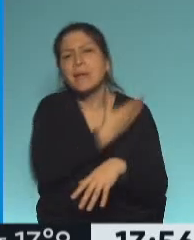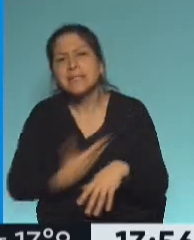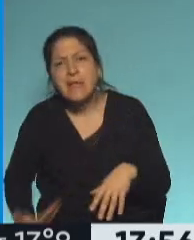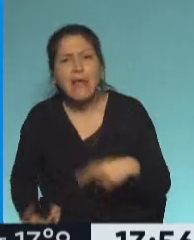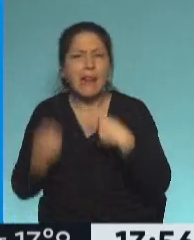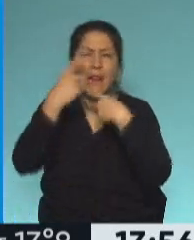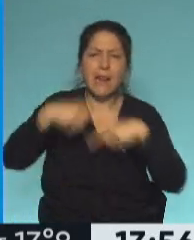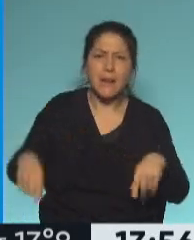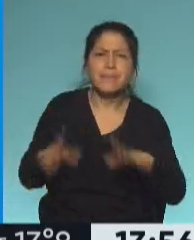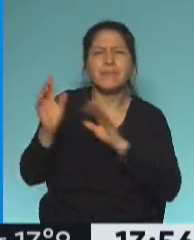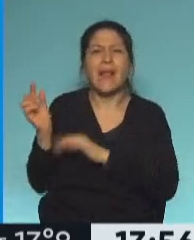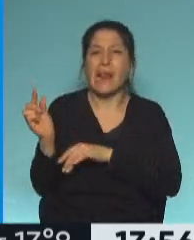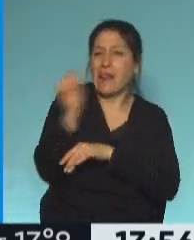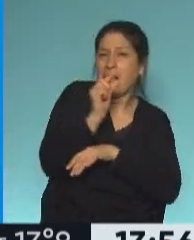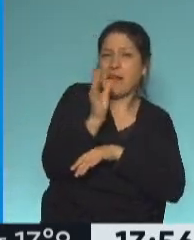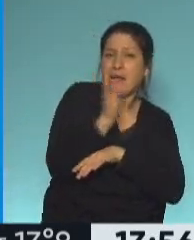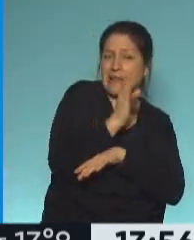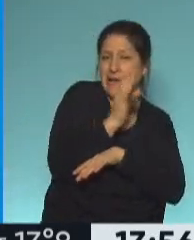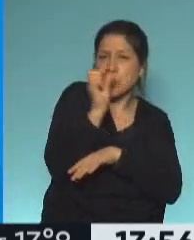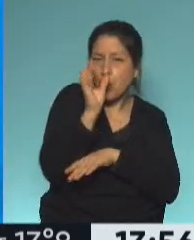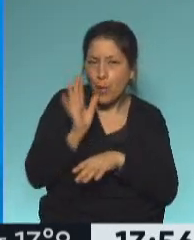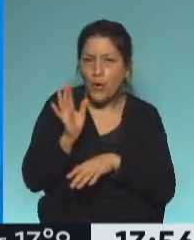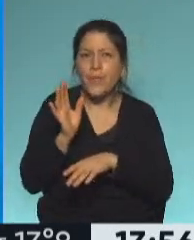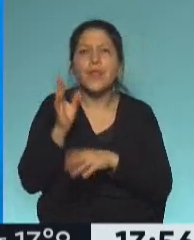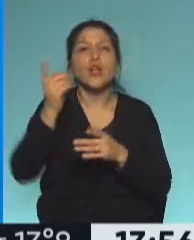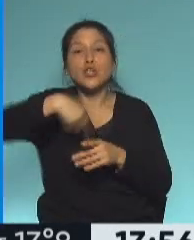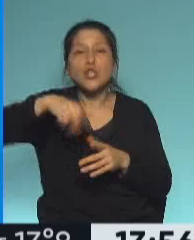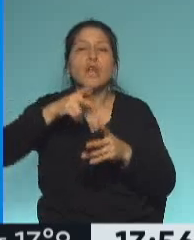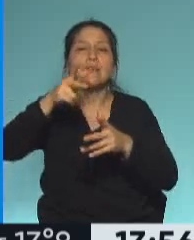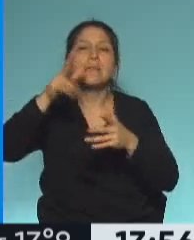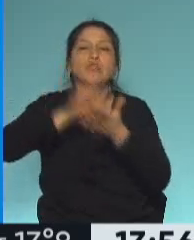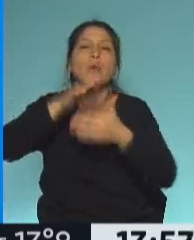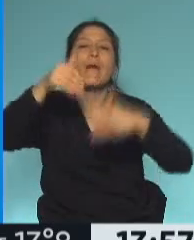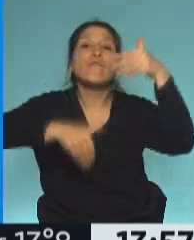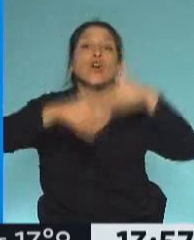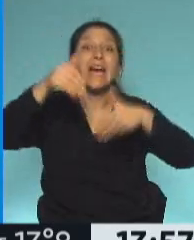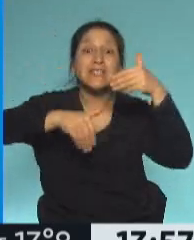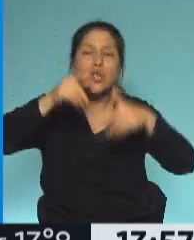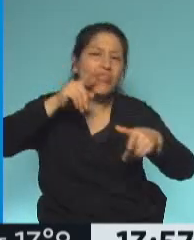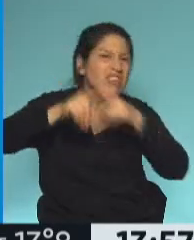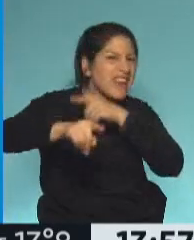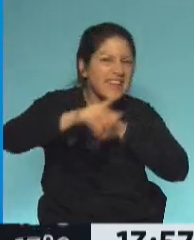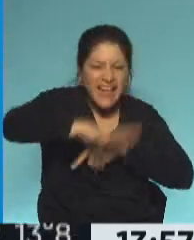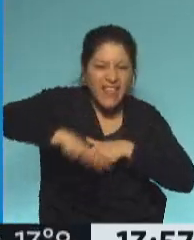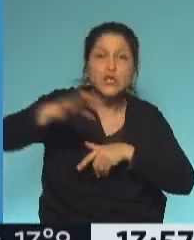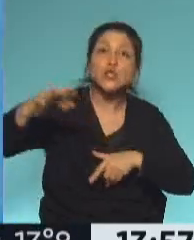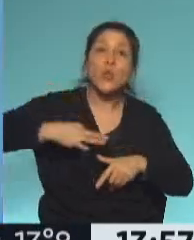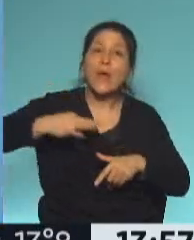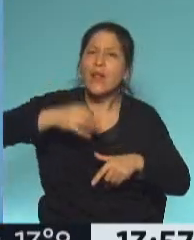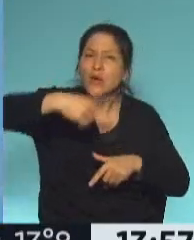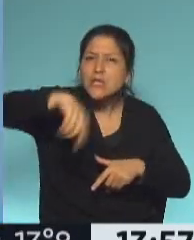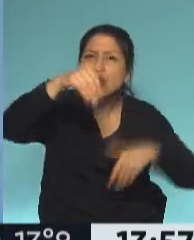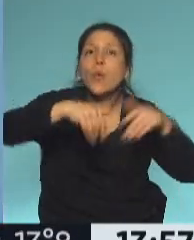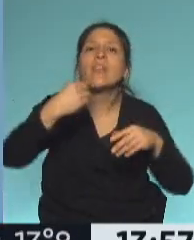puede vetar. Déjame ir un paso más atrás. Cuando hablamos de votación directa a los ciudadanos iraníes, ¿qué votan? Bueno, votan